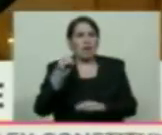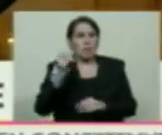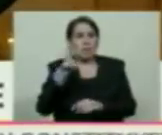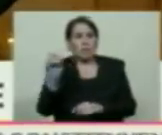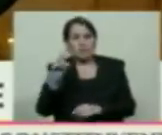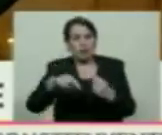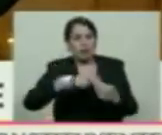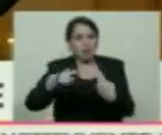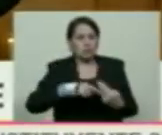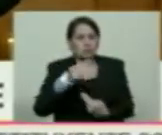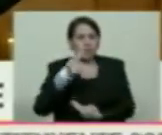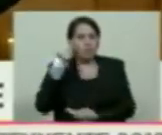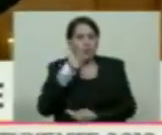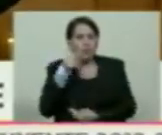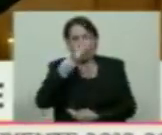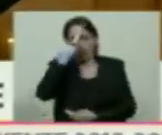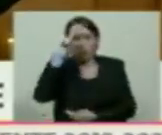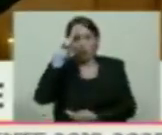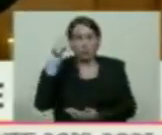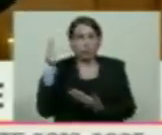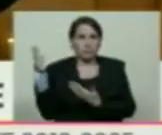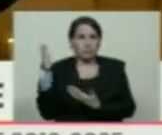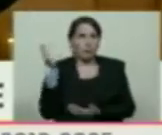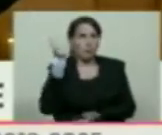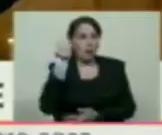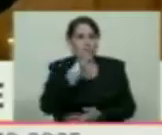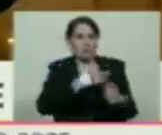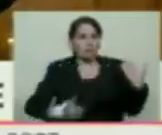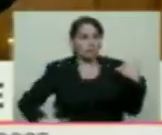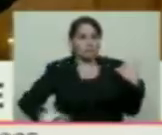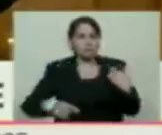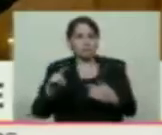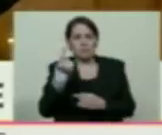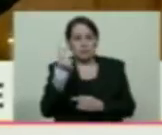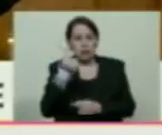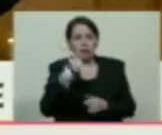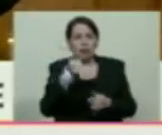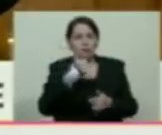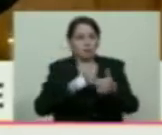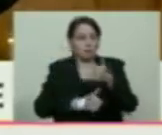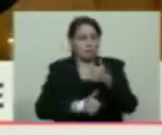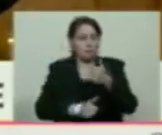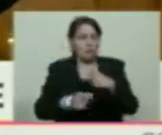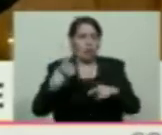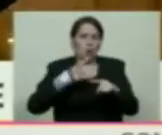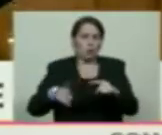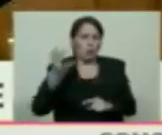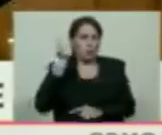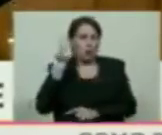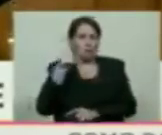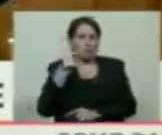Bolivariana. Cúmplase. Diosdado Cabello Rondón, presidente. Tania Valentina Díaz, primera vicepresidenta. Gladys del Valle Requena,